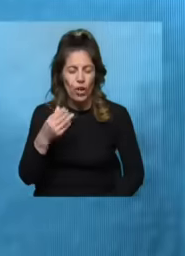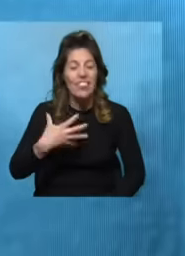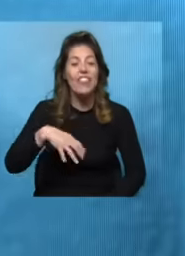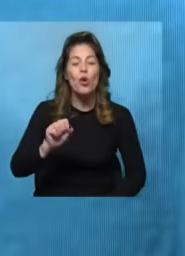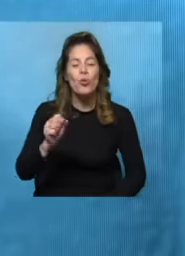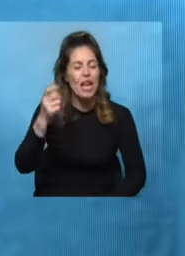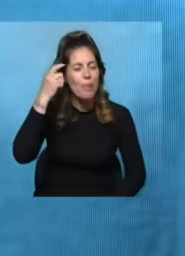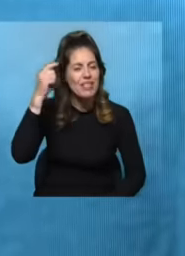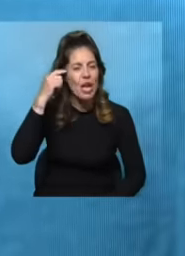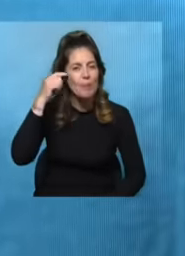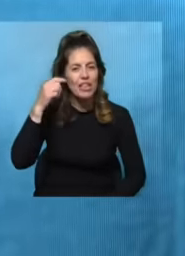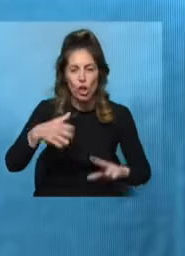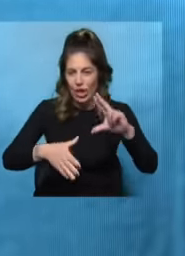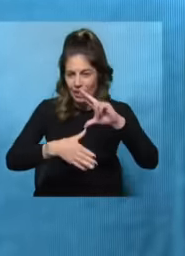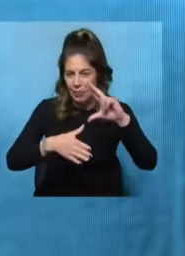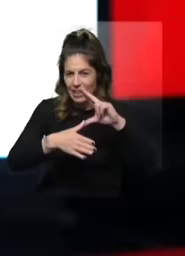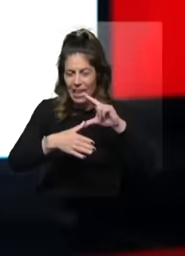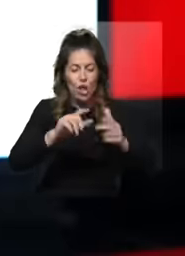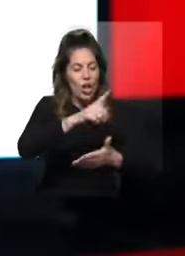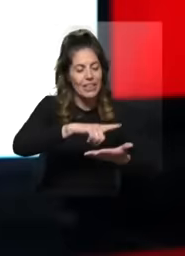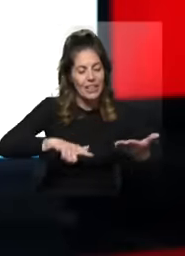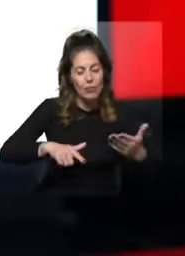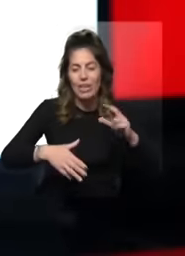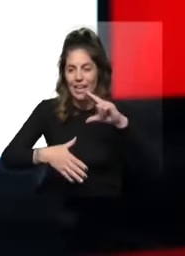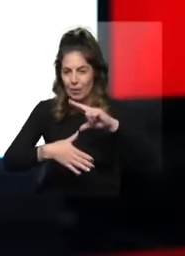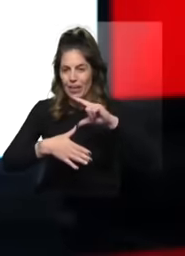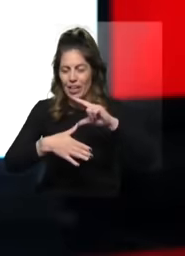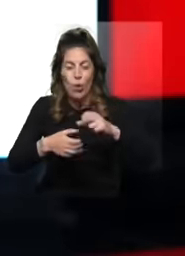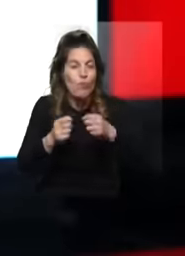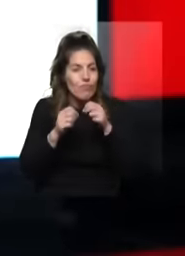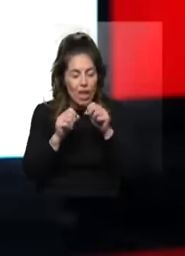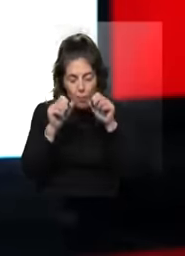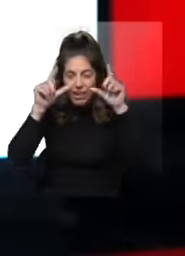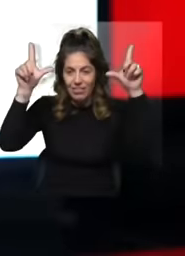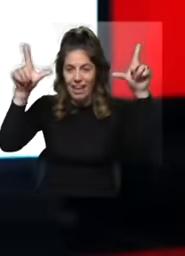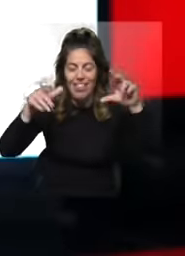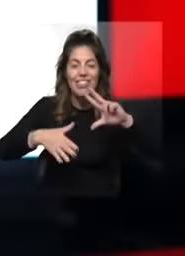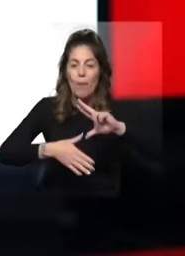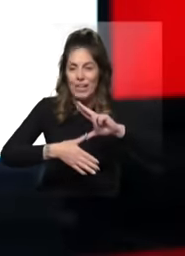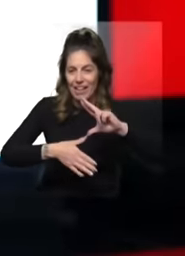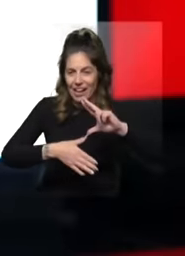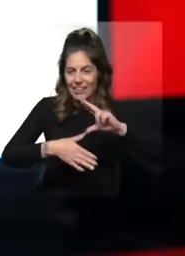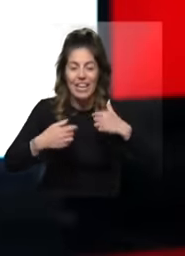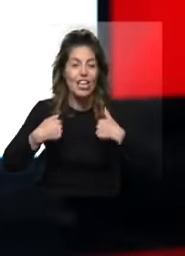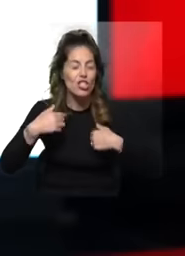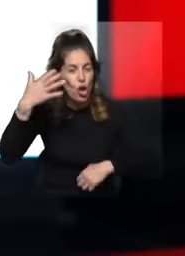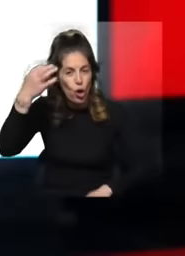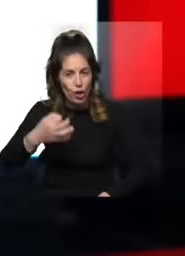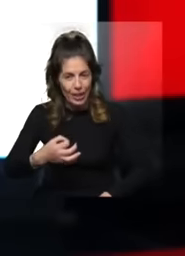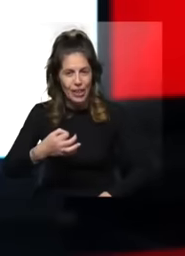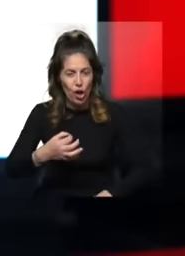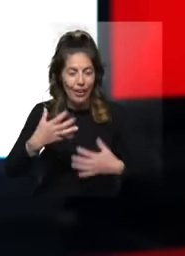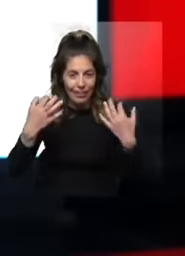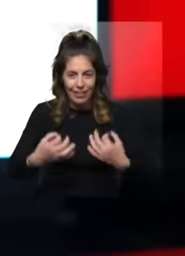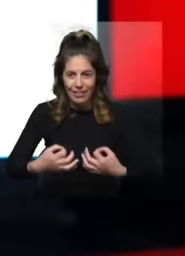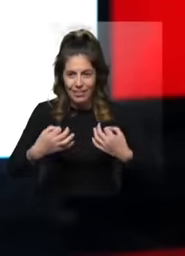literatura latinoamericana, ¿no? El boom, o sea, era como un despertar de América Latina, que yo creo que en